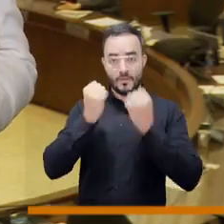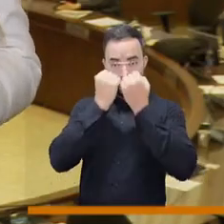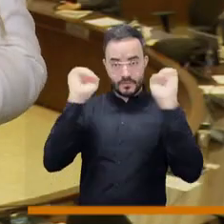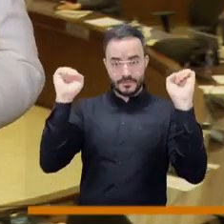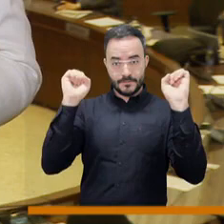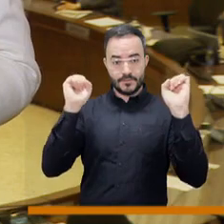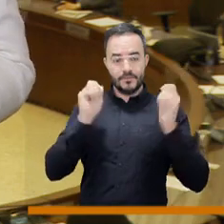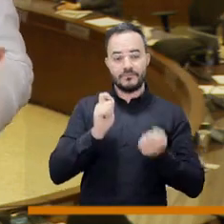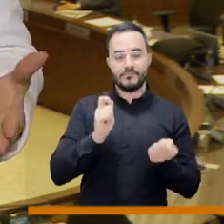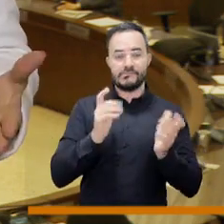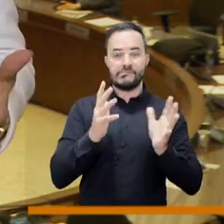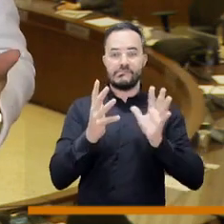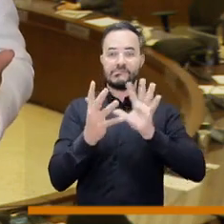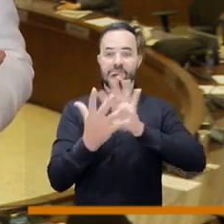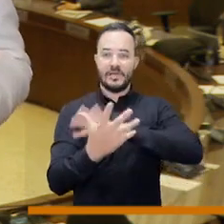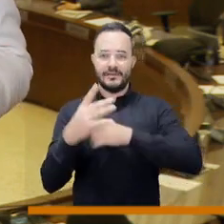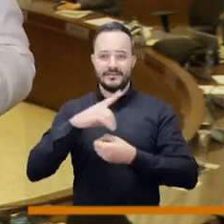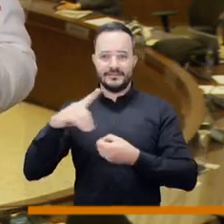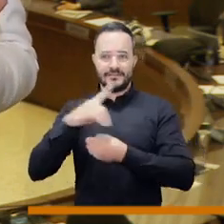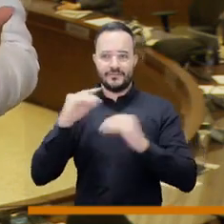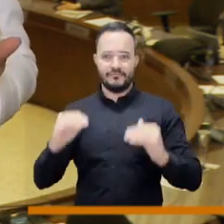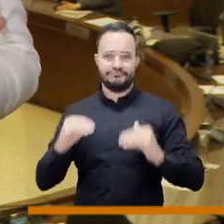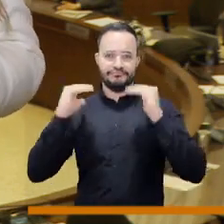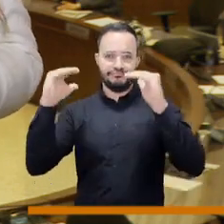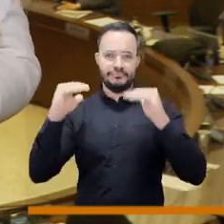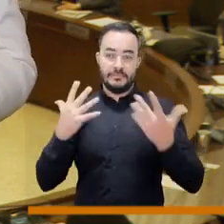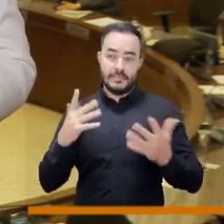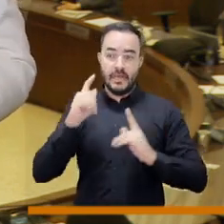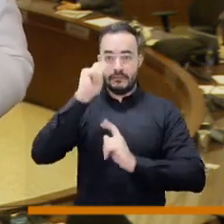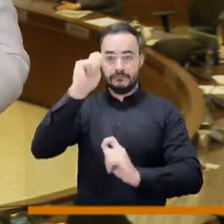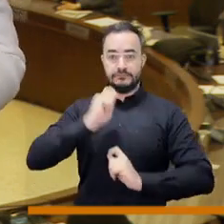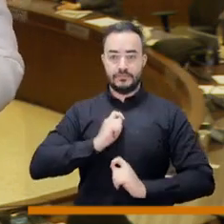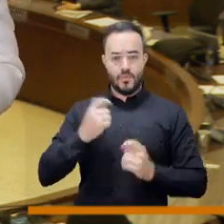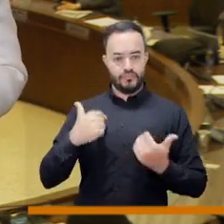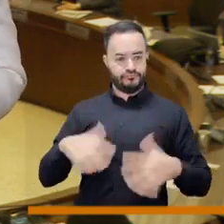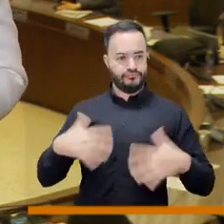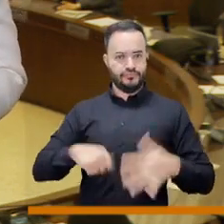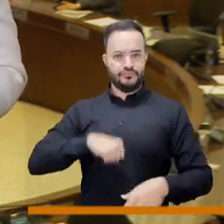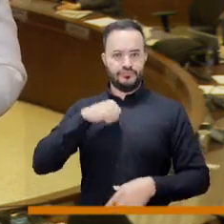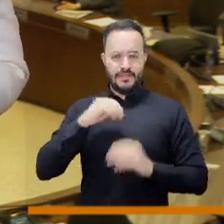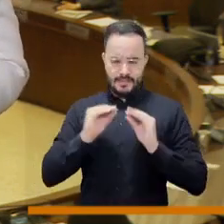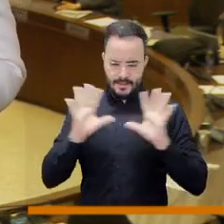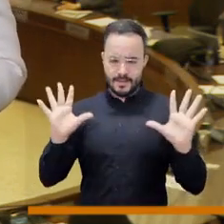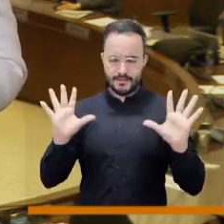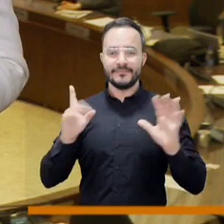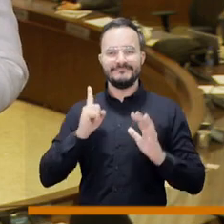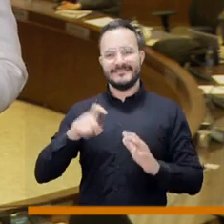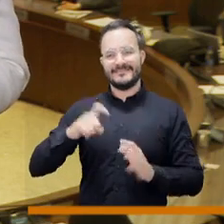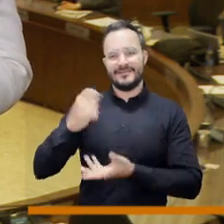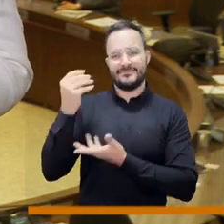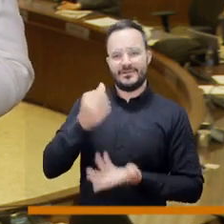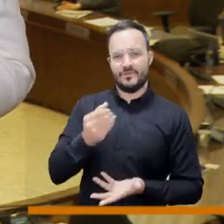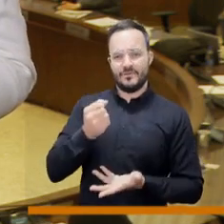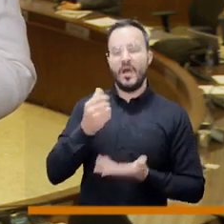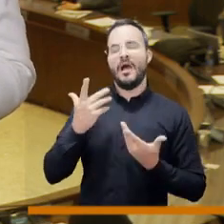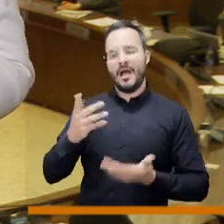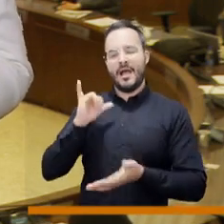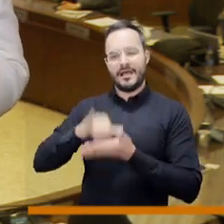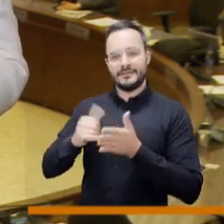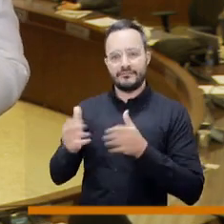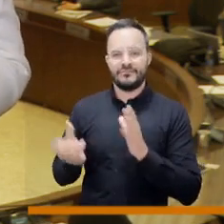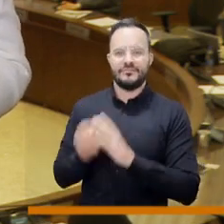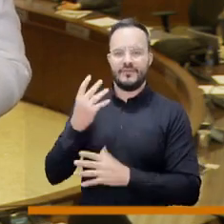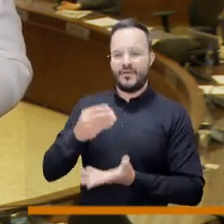Pasar de municipio a distrito es un proceso lento que, además de honor y nombre, se requieren recursos. Por eso se propone crear el Fondo